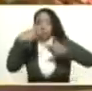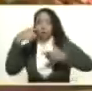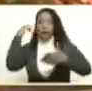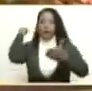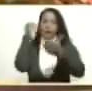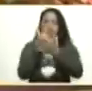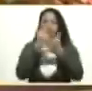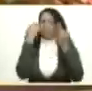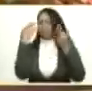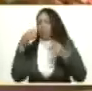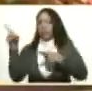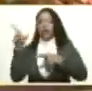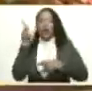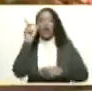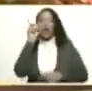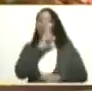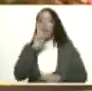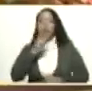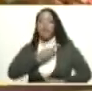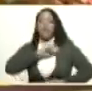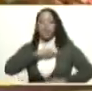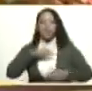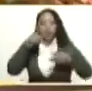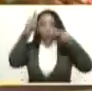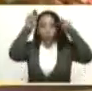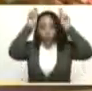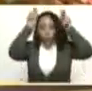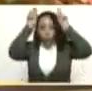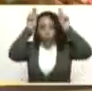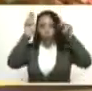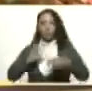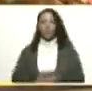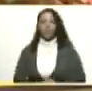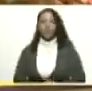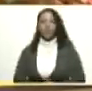asesino, alias El Conejo. ¿Ah?